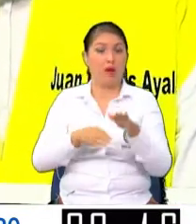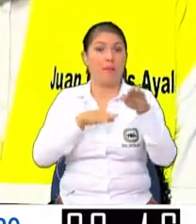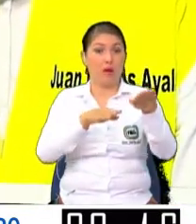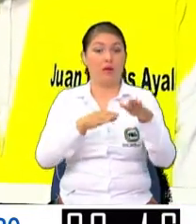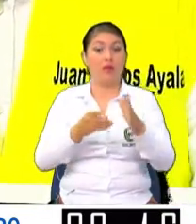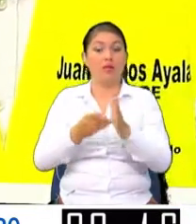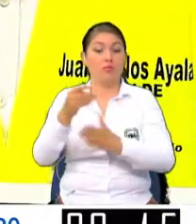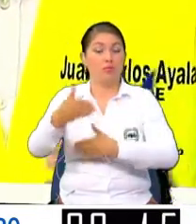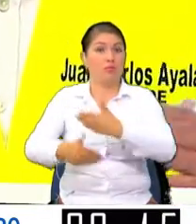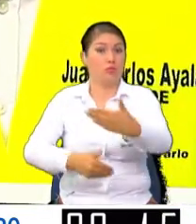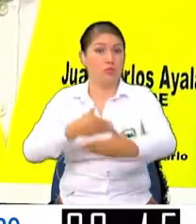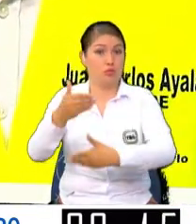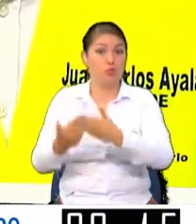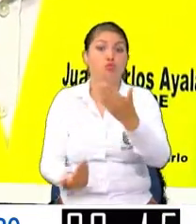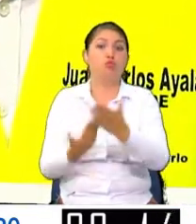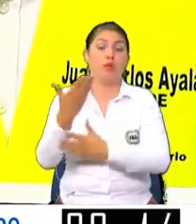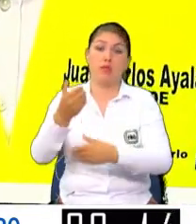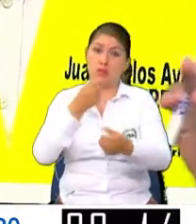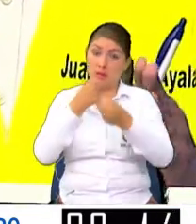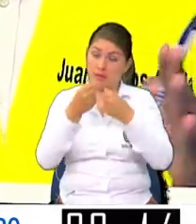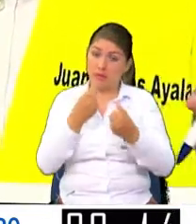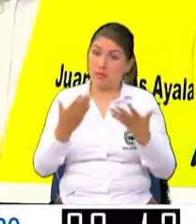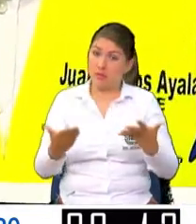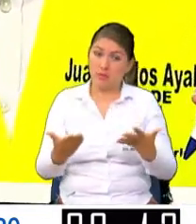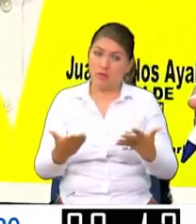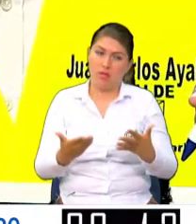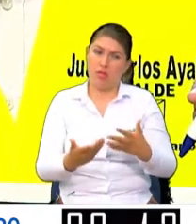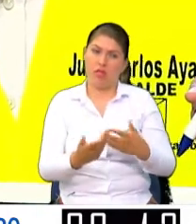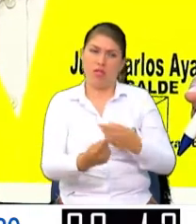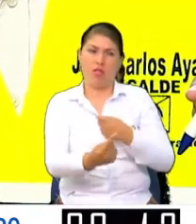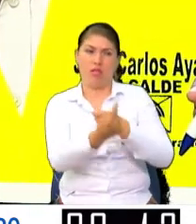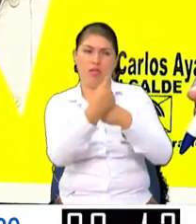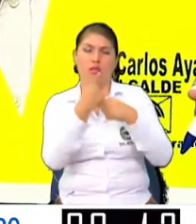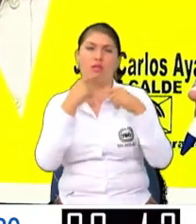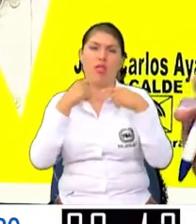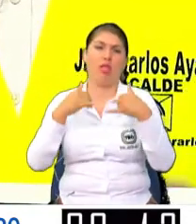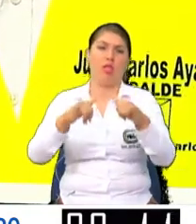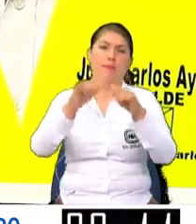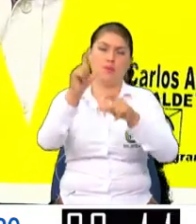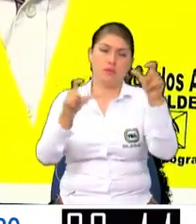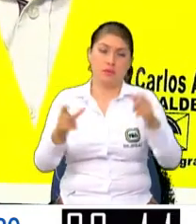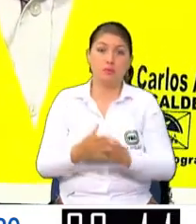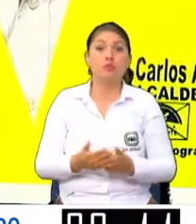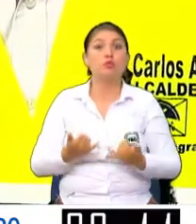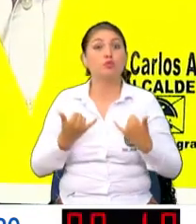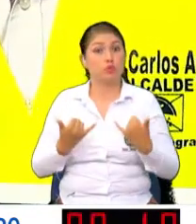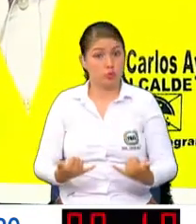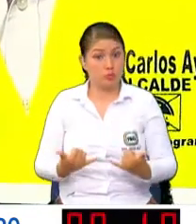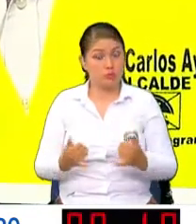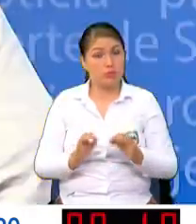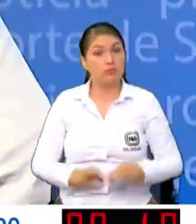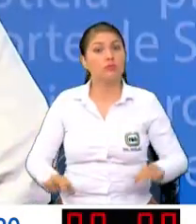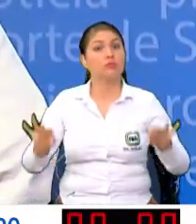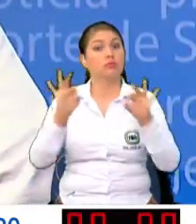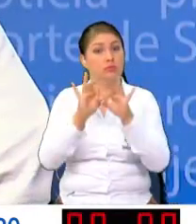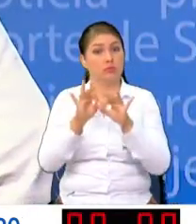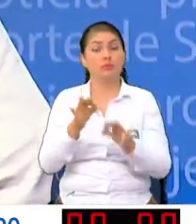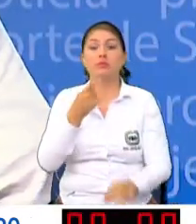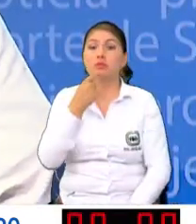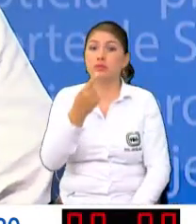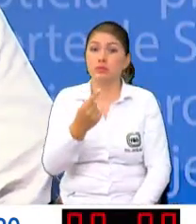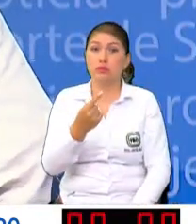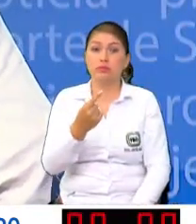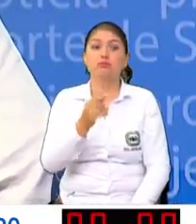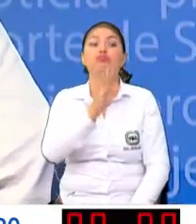y se desarrolló el proceso con una nueva entrevista entonces no vengamos aquí a decirle mentiras a la gente hoy es fundamental y hay que decirlo